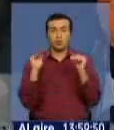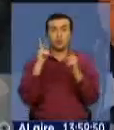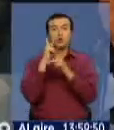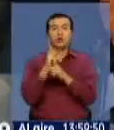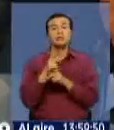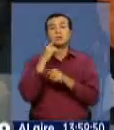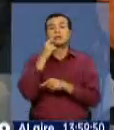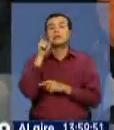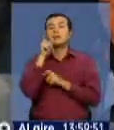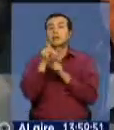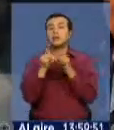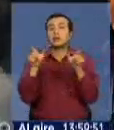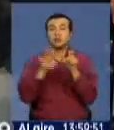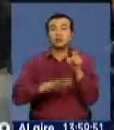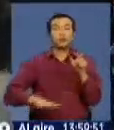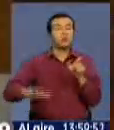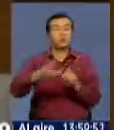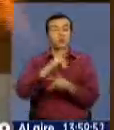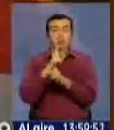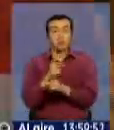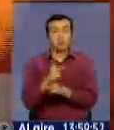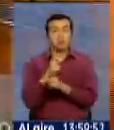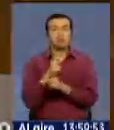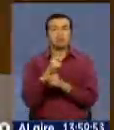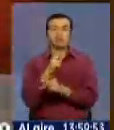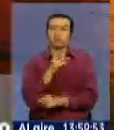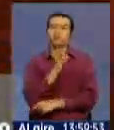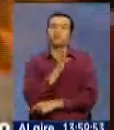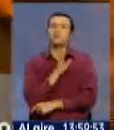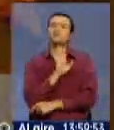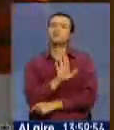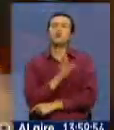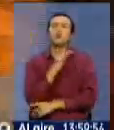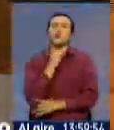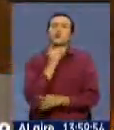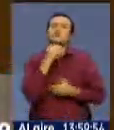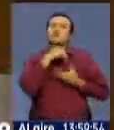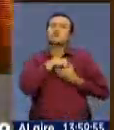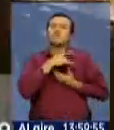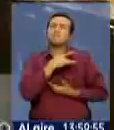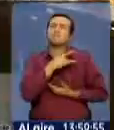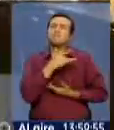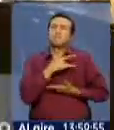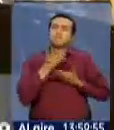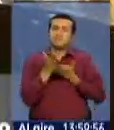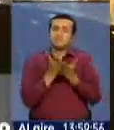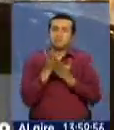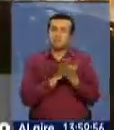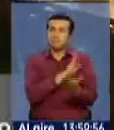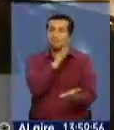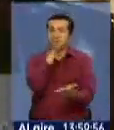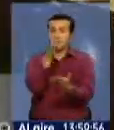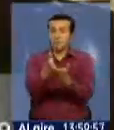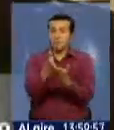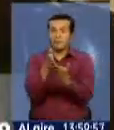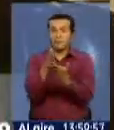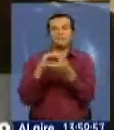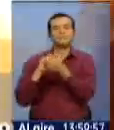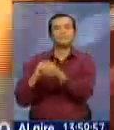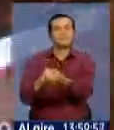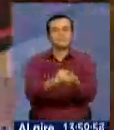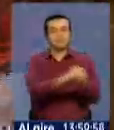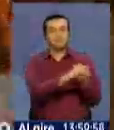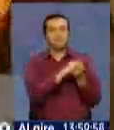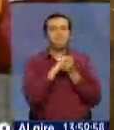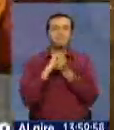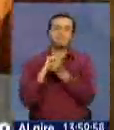salvaguardar los intereses de nuestra ciudad! Con esa vocación de servicio emprendieron su camino. Aquel que se encuentra con la solidaridad,